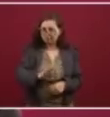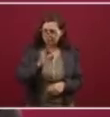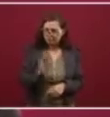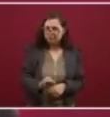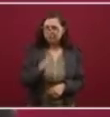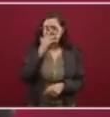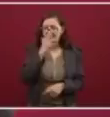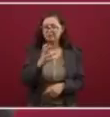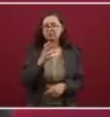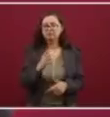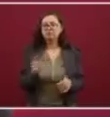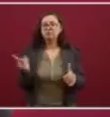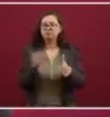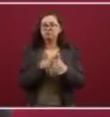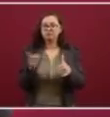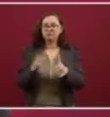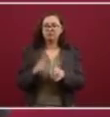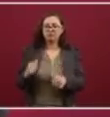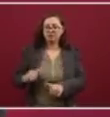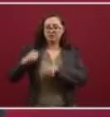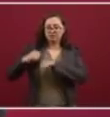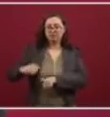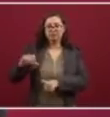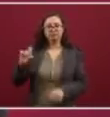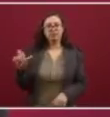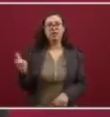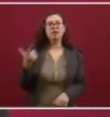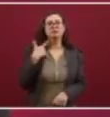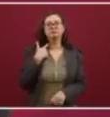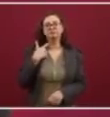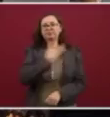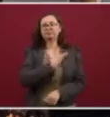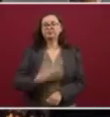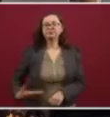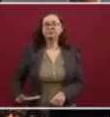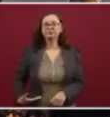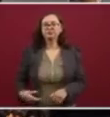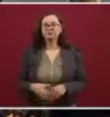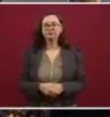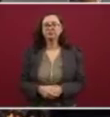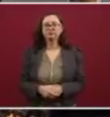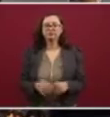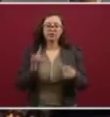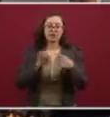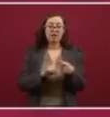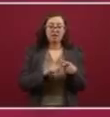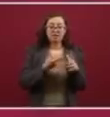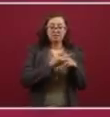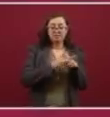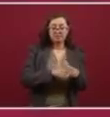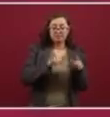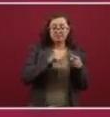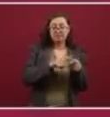con los expresidentes desde Salinas a la